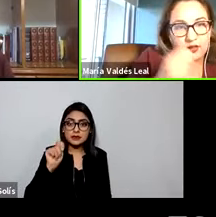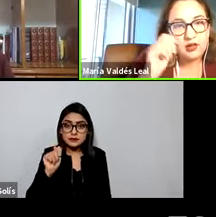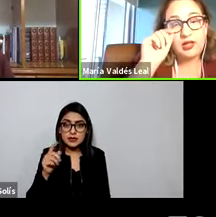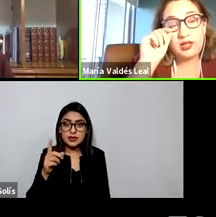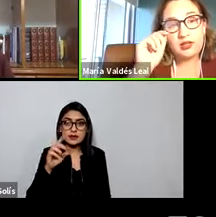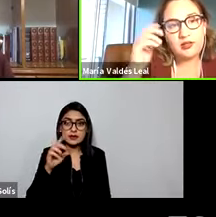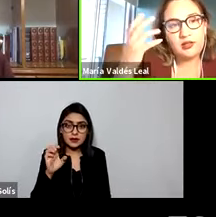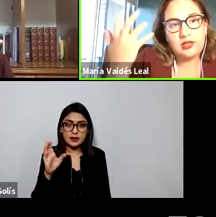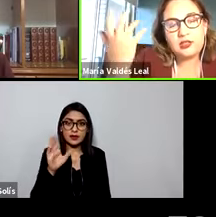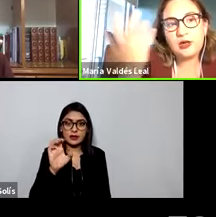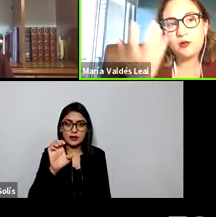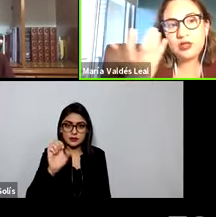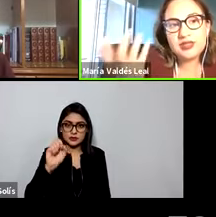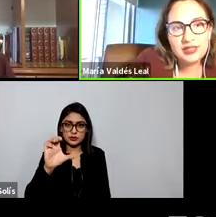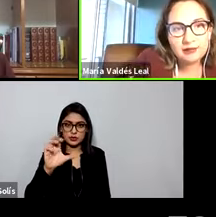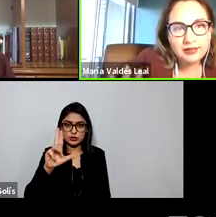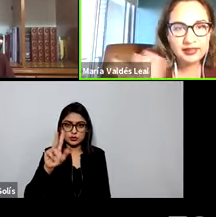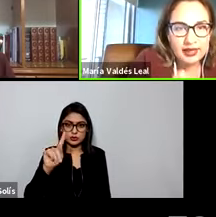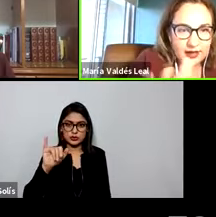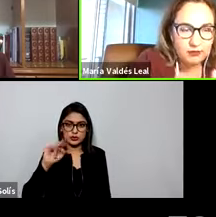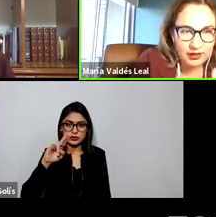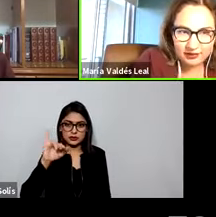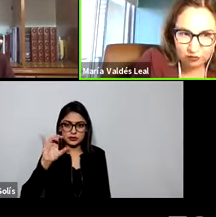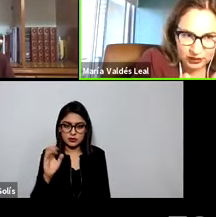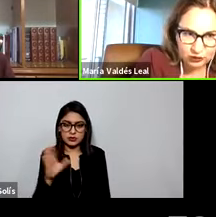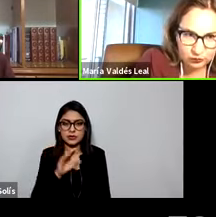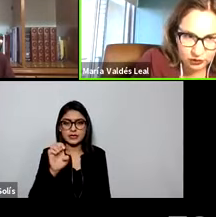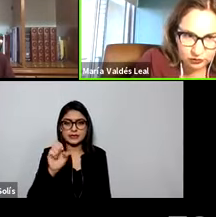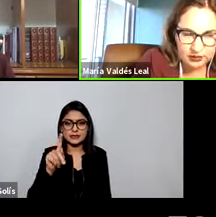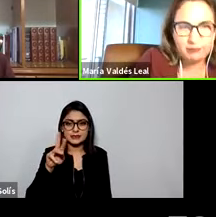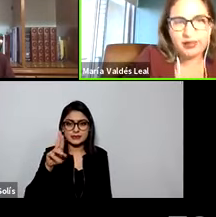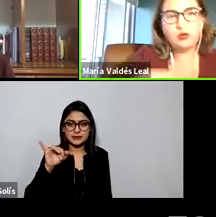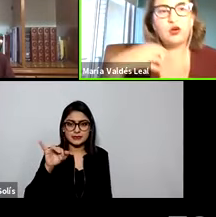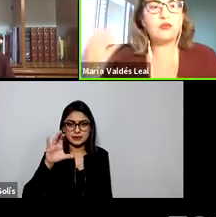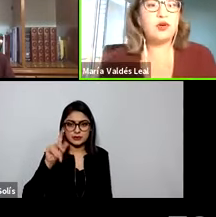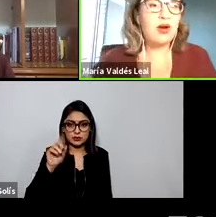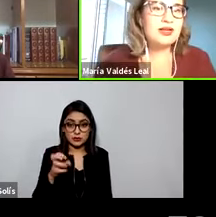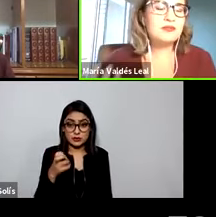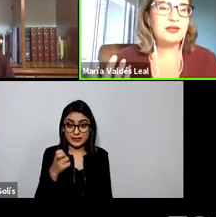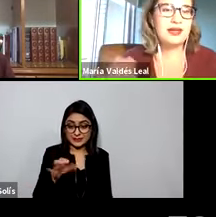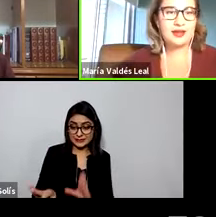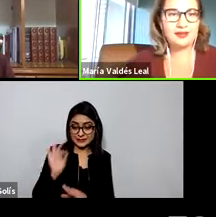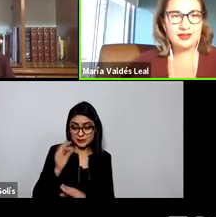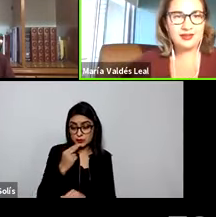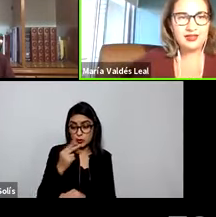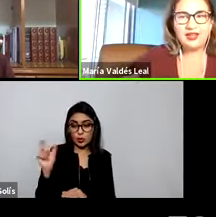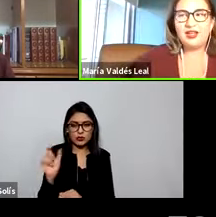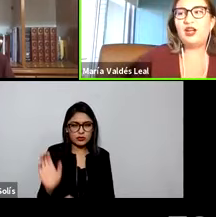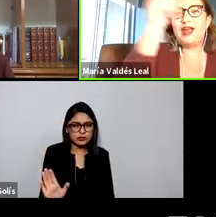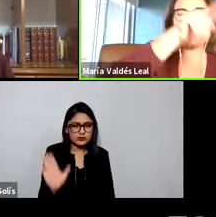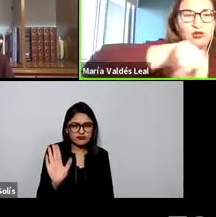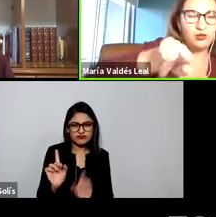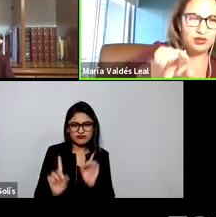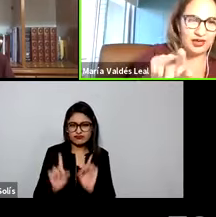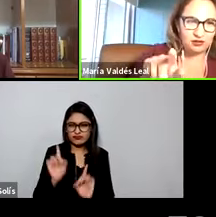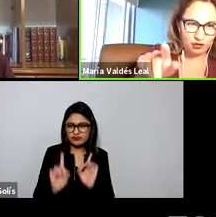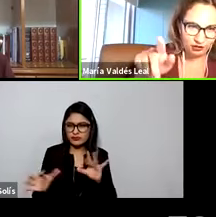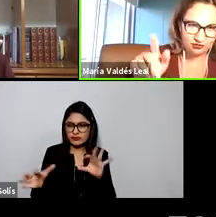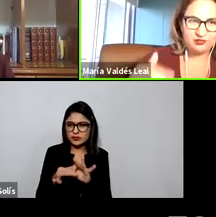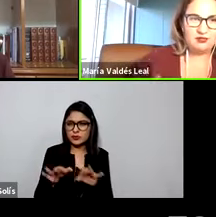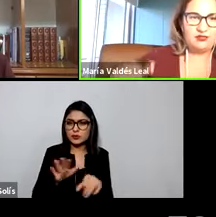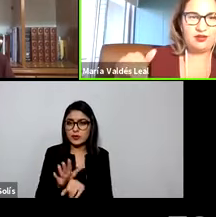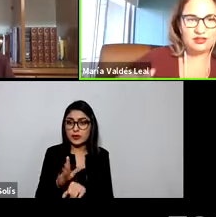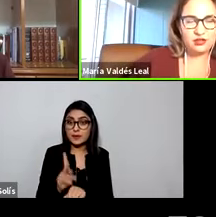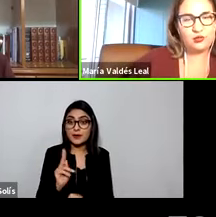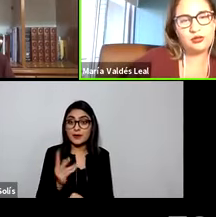igualdad, se usa siempre que haya una categoría sospechosa, pero como igual expliqué antes,